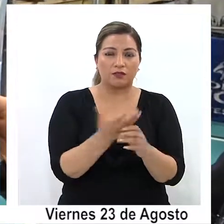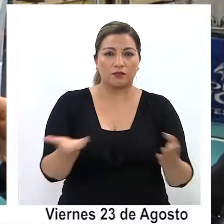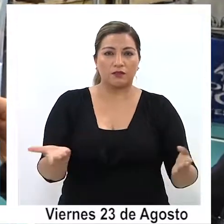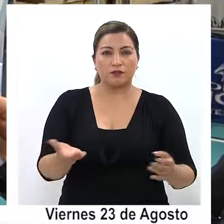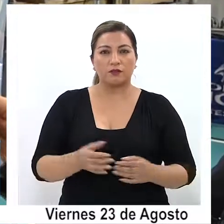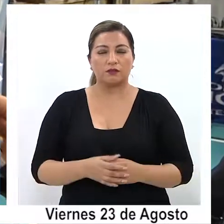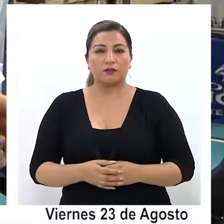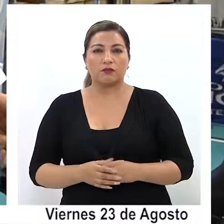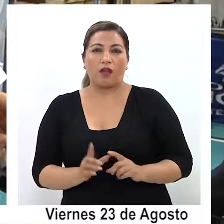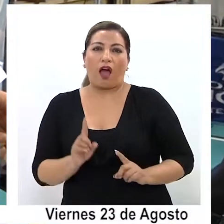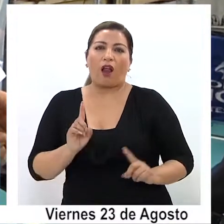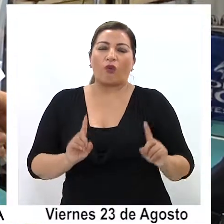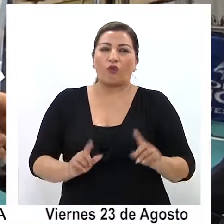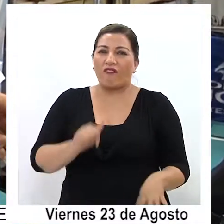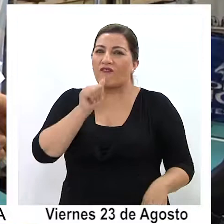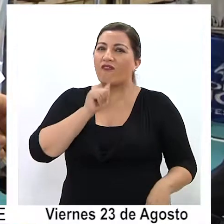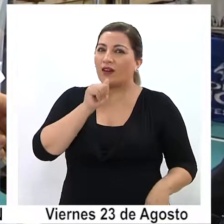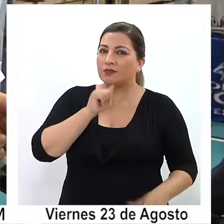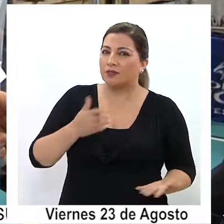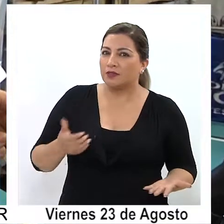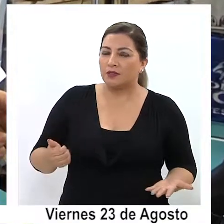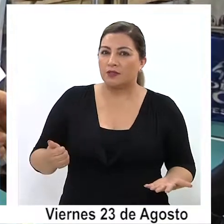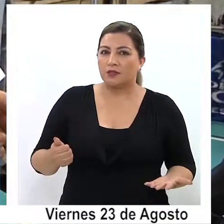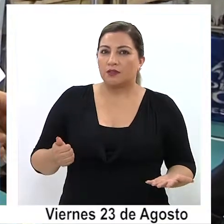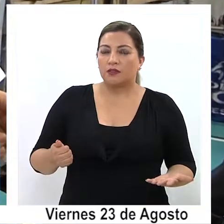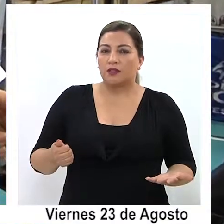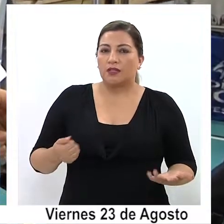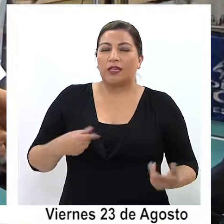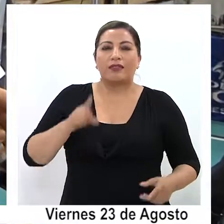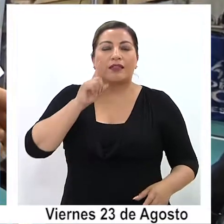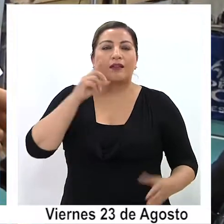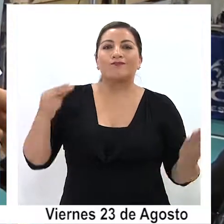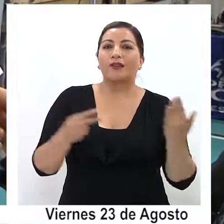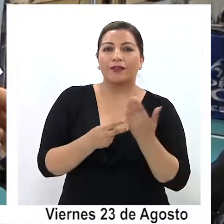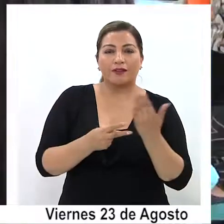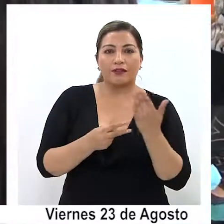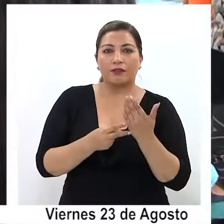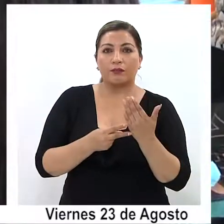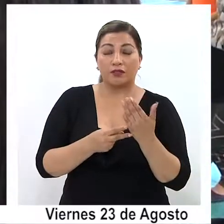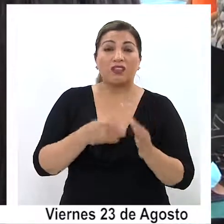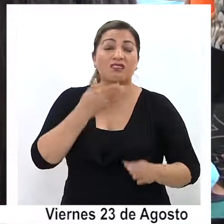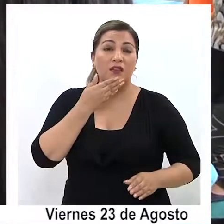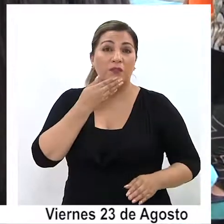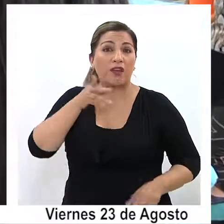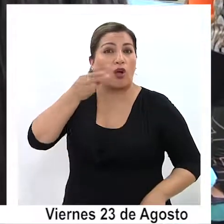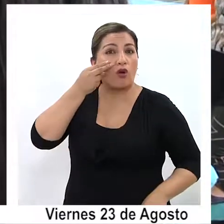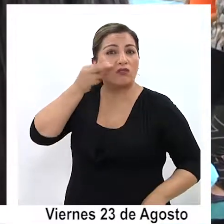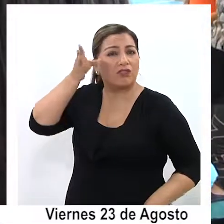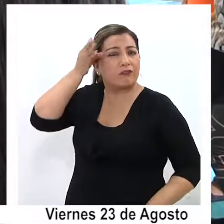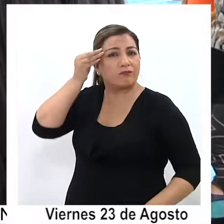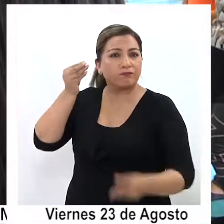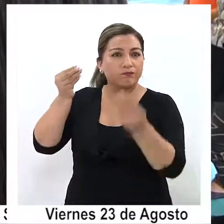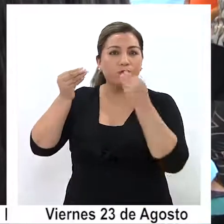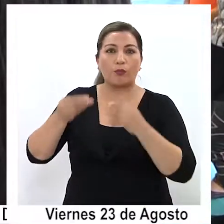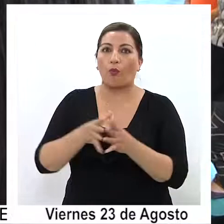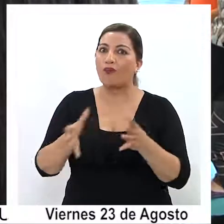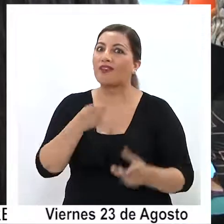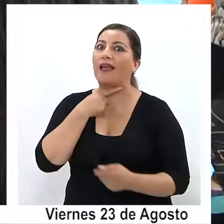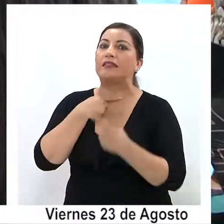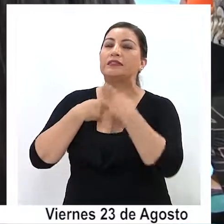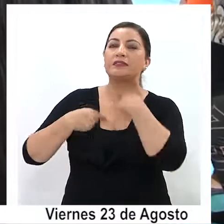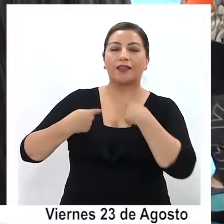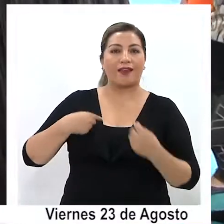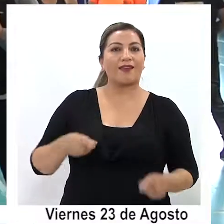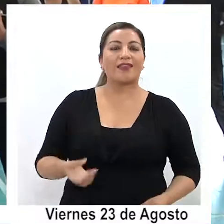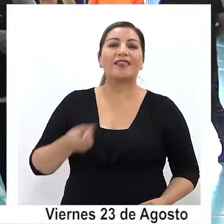como cierta escasez de recursos en cuanto a conocimientos, pero un gran interés